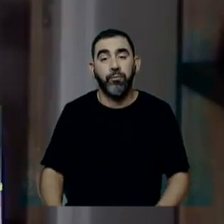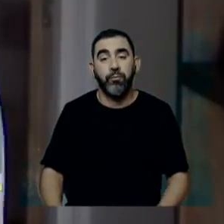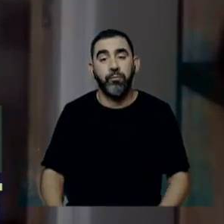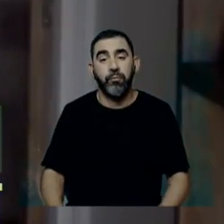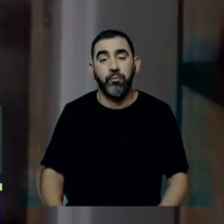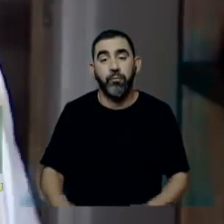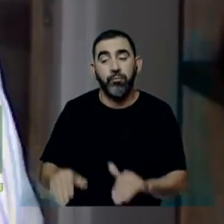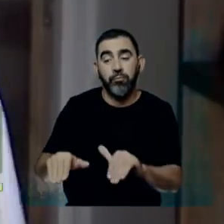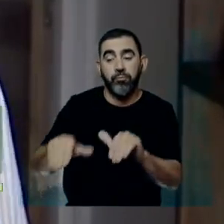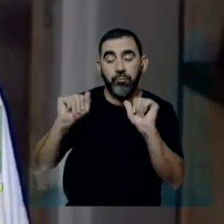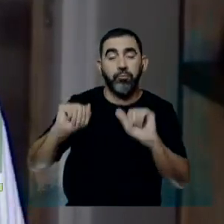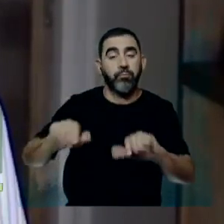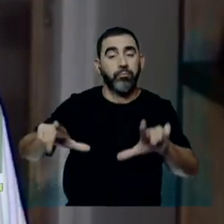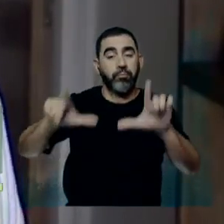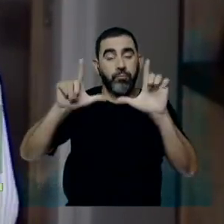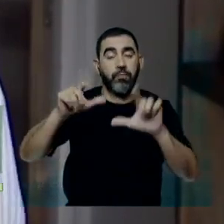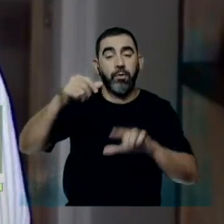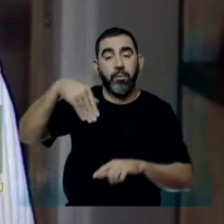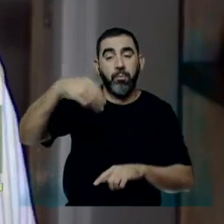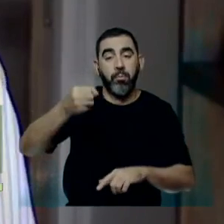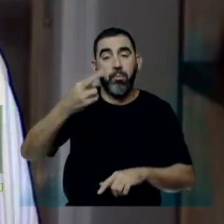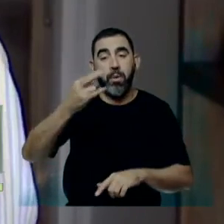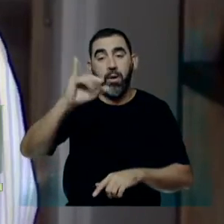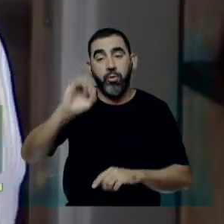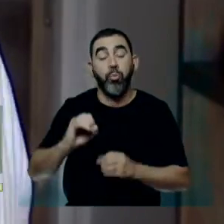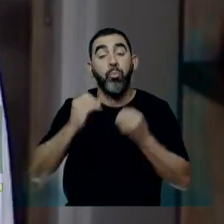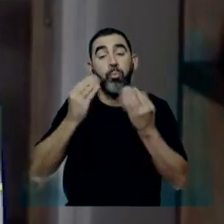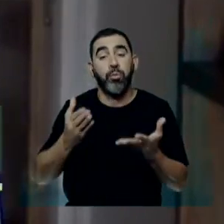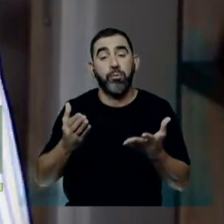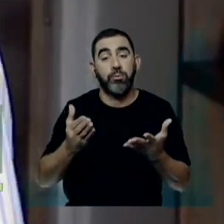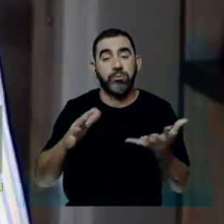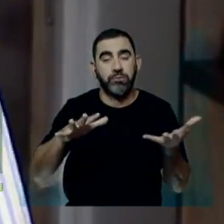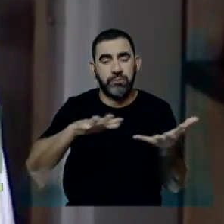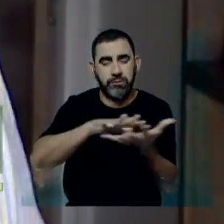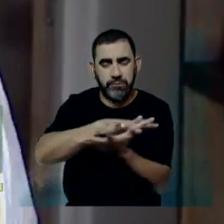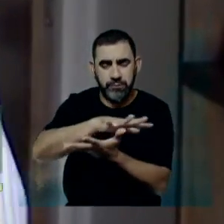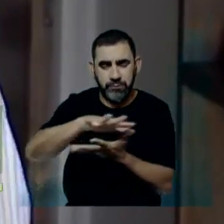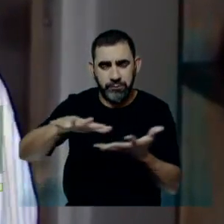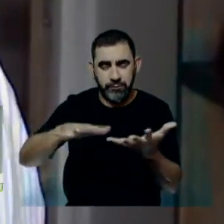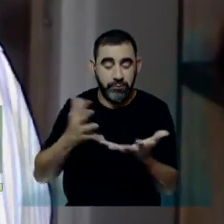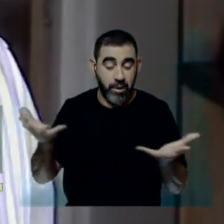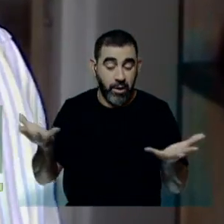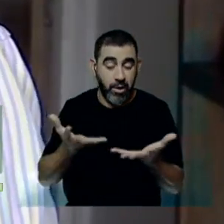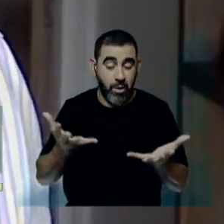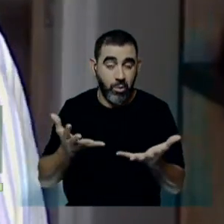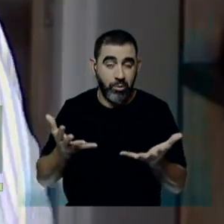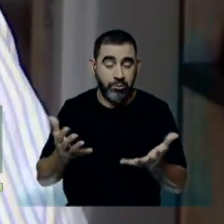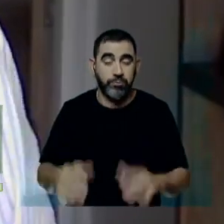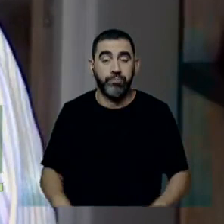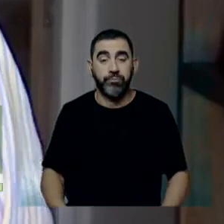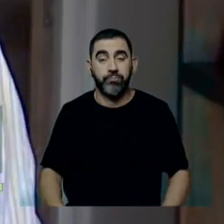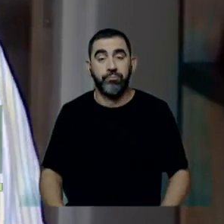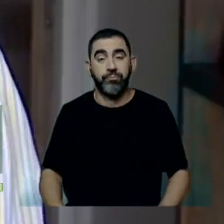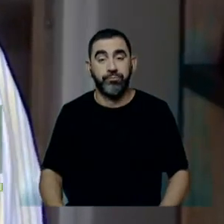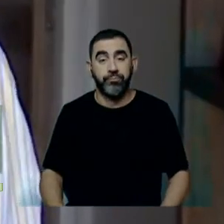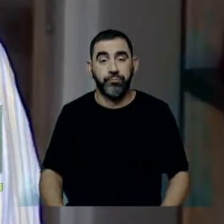de retirar la candidatura de Mario en función de la situación que tenemos hoy planteada y de